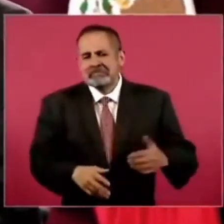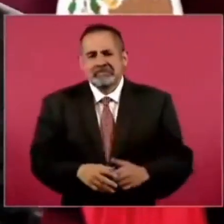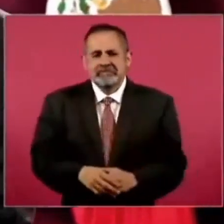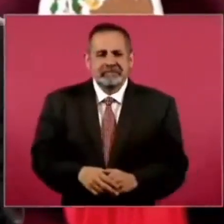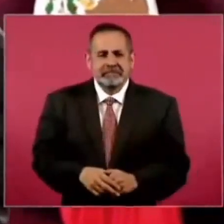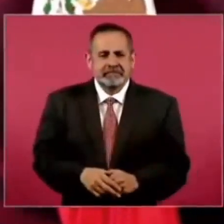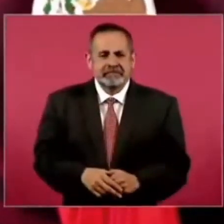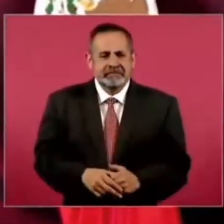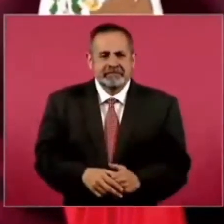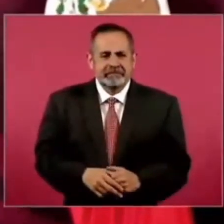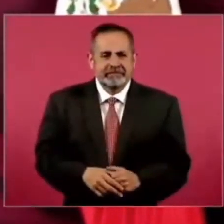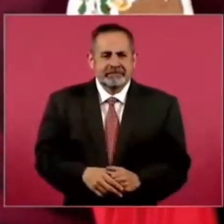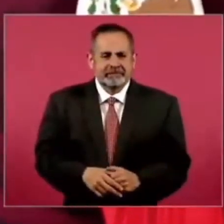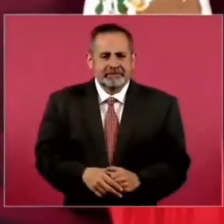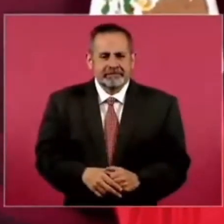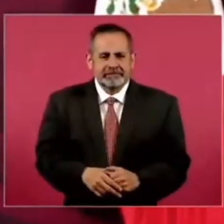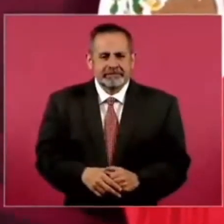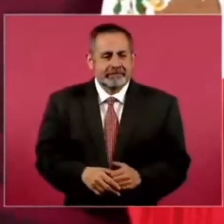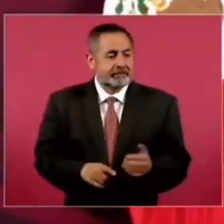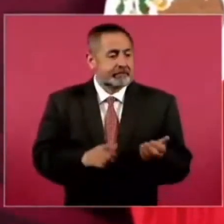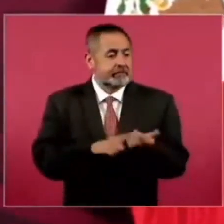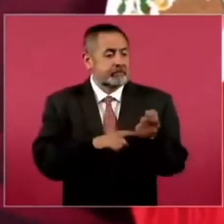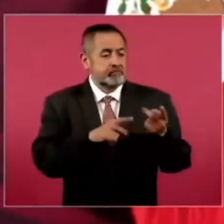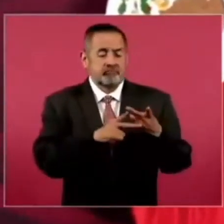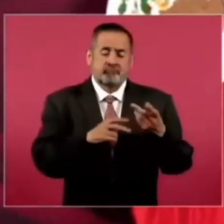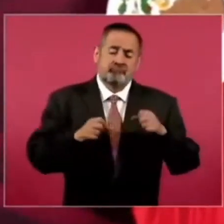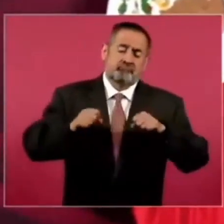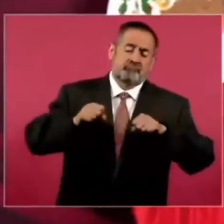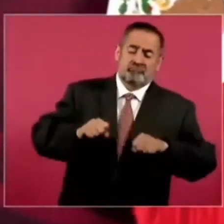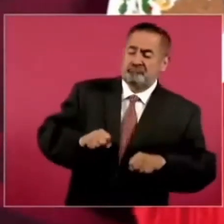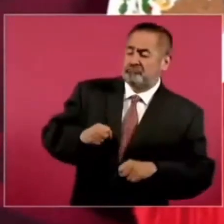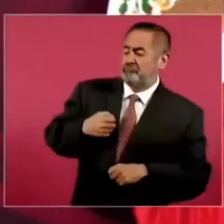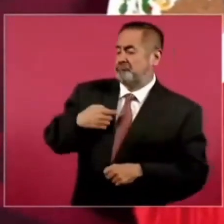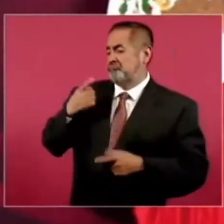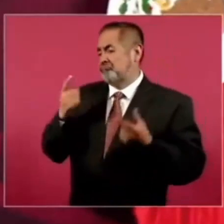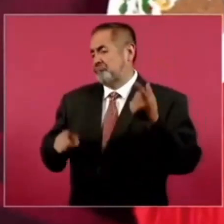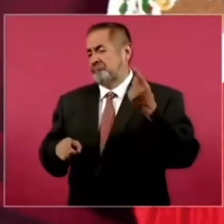ese aire autoritario,